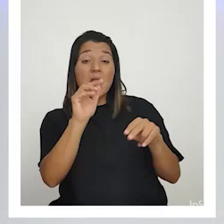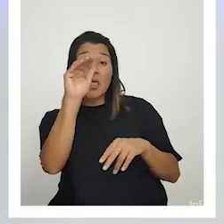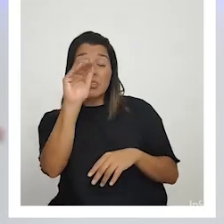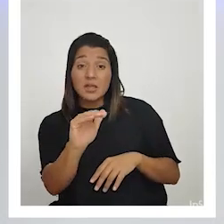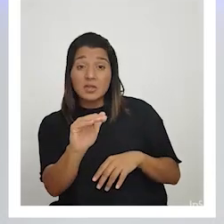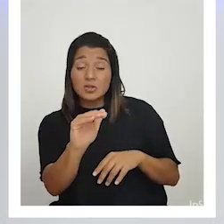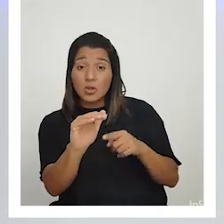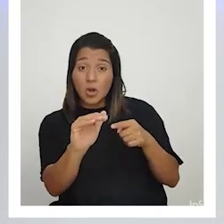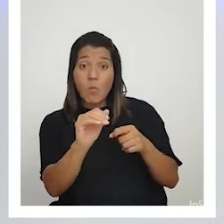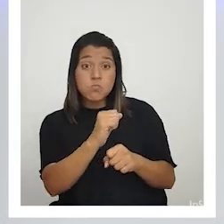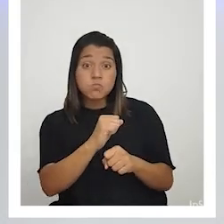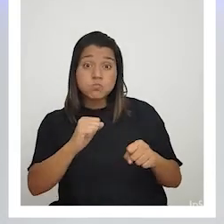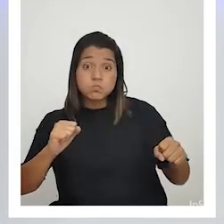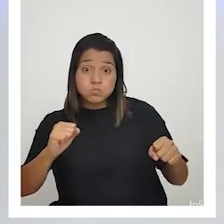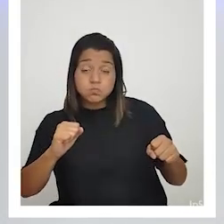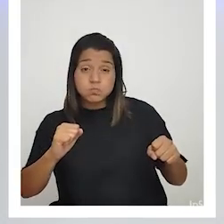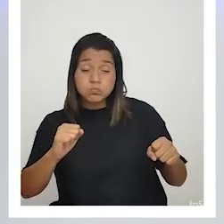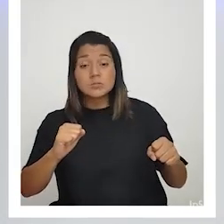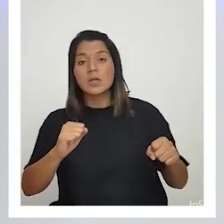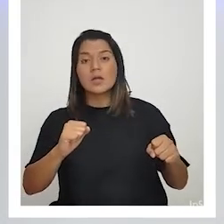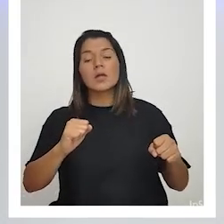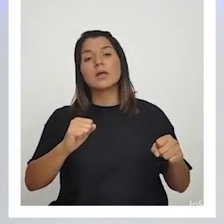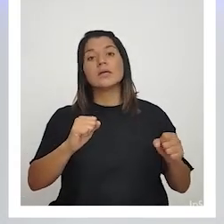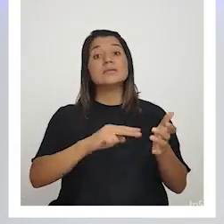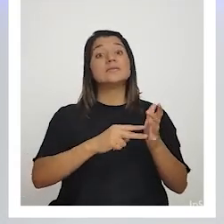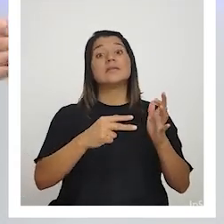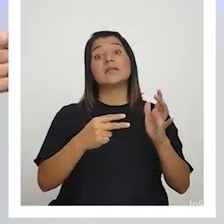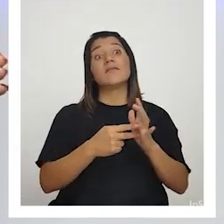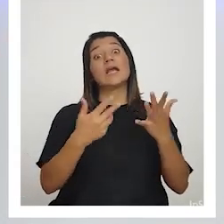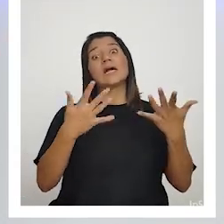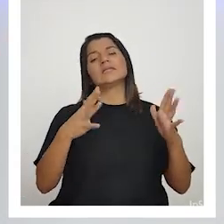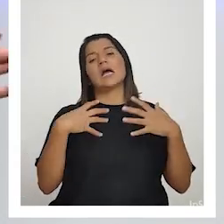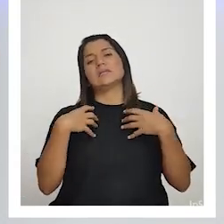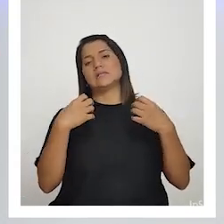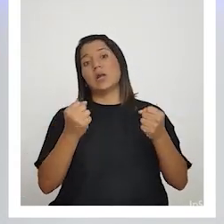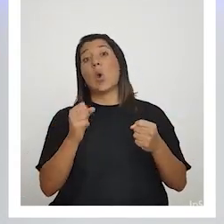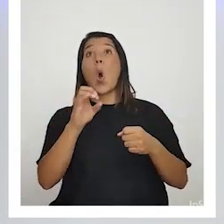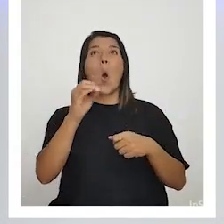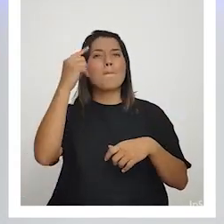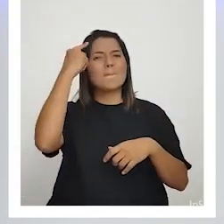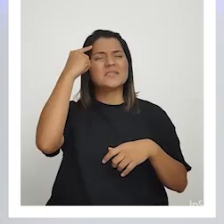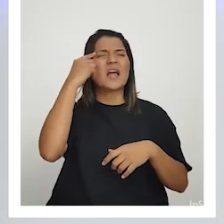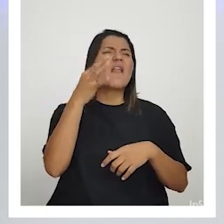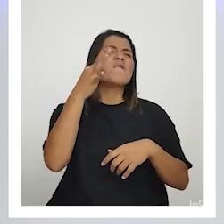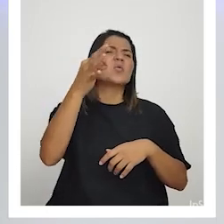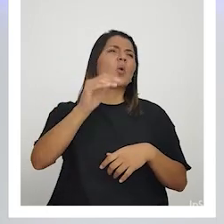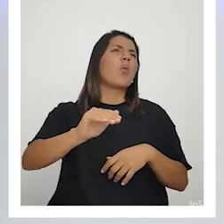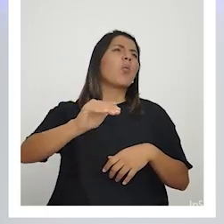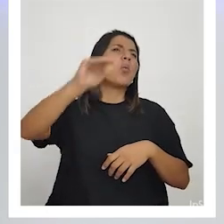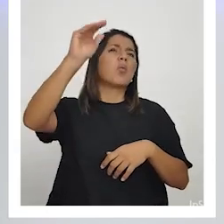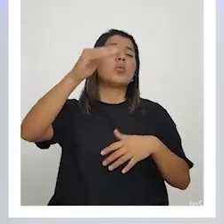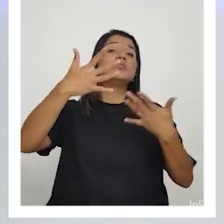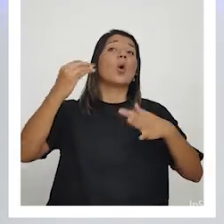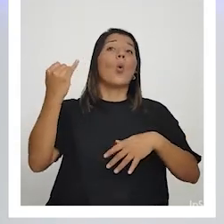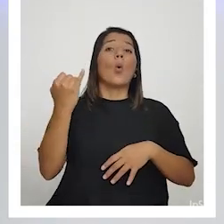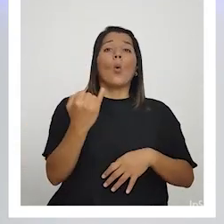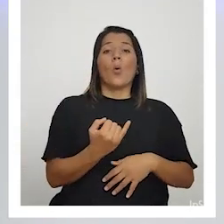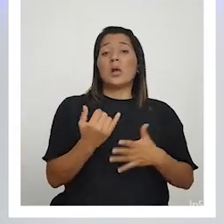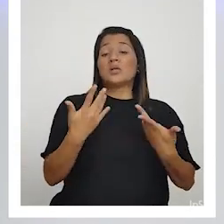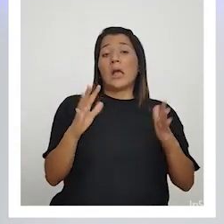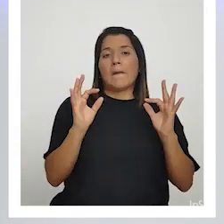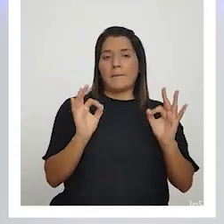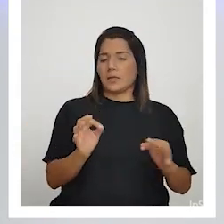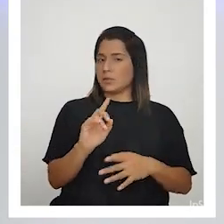con sobrepeso está saludable, o pensar de que ellos crecen y que ya van a estar bien. En realidad debemos analizar